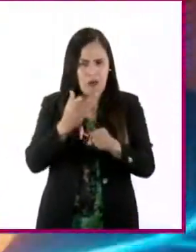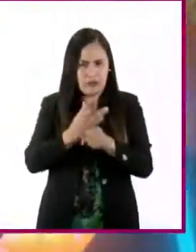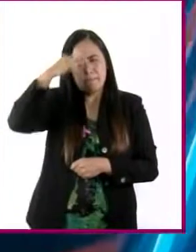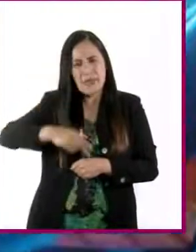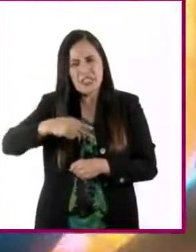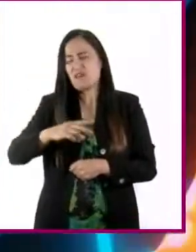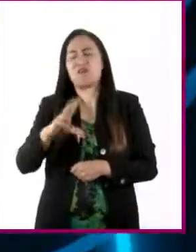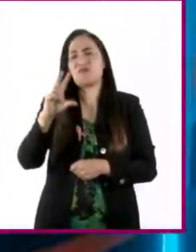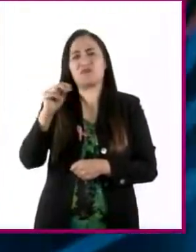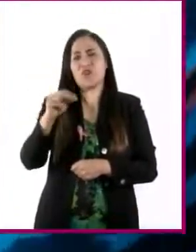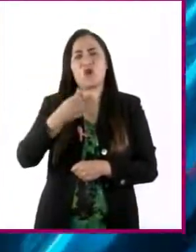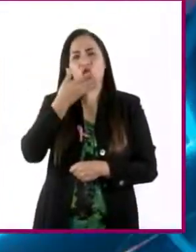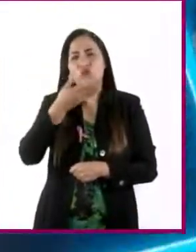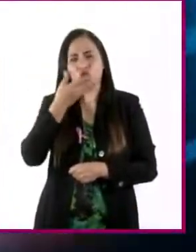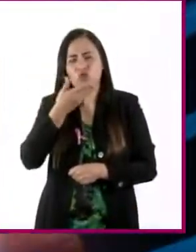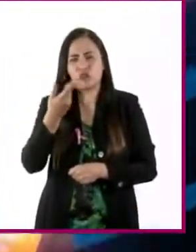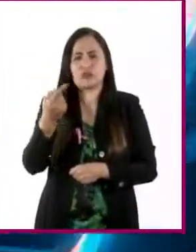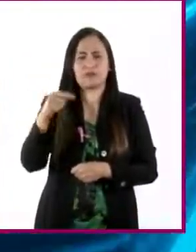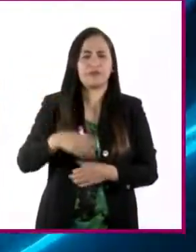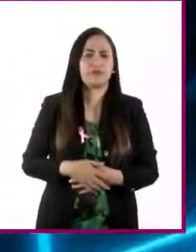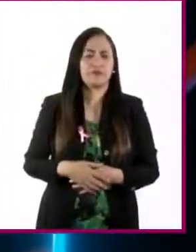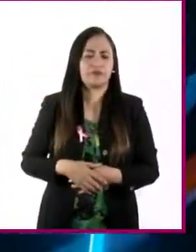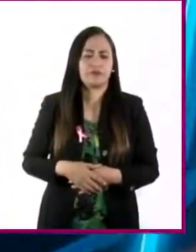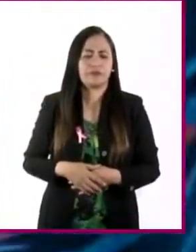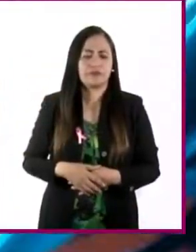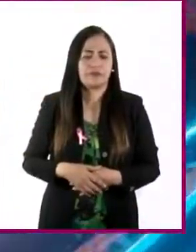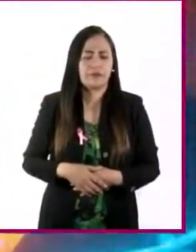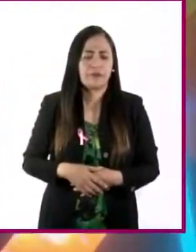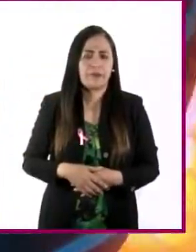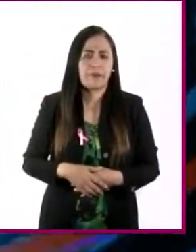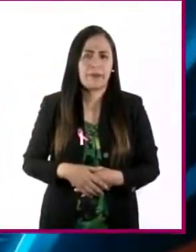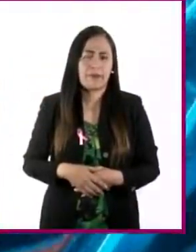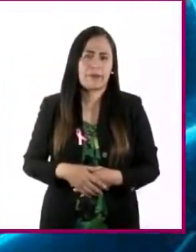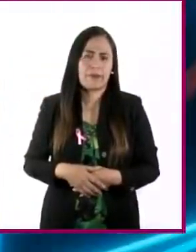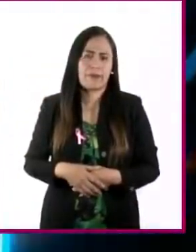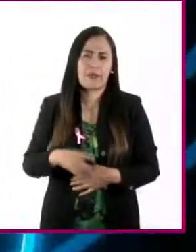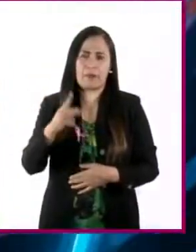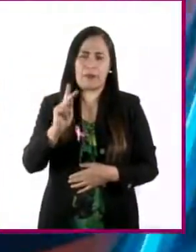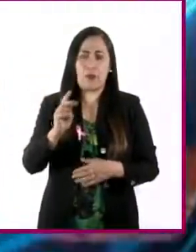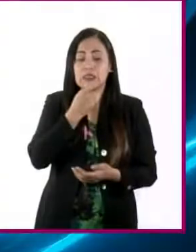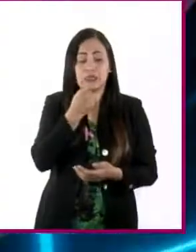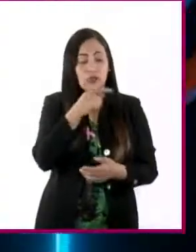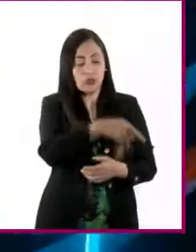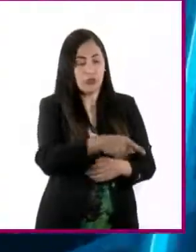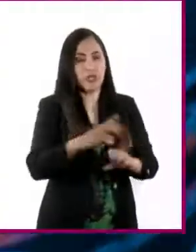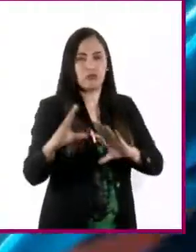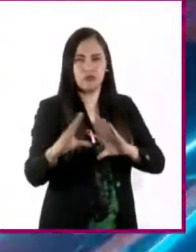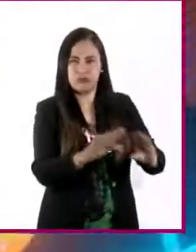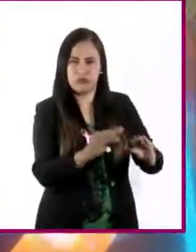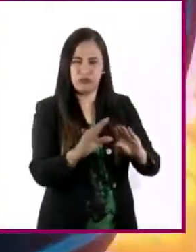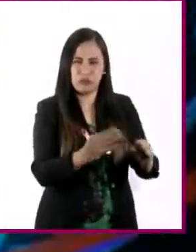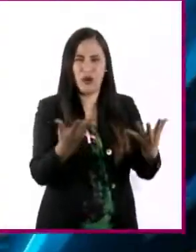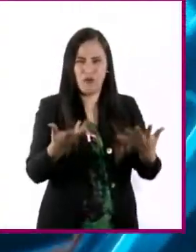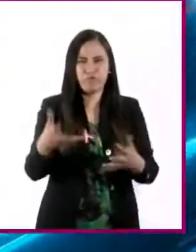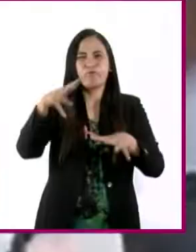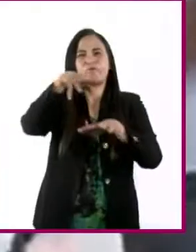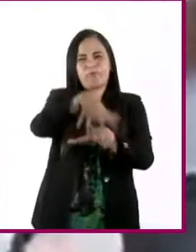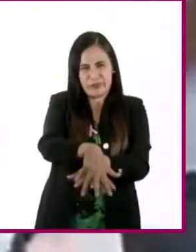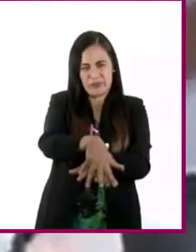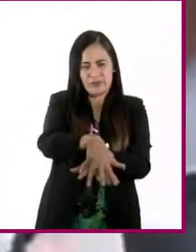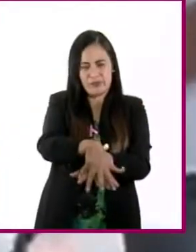que no tienen ningún tipo de discapacidad. Los niños, niñas y adolescentes con discapacidad generalmente enfrentan